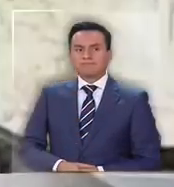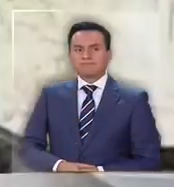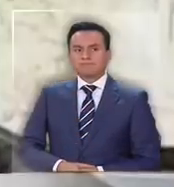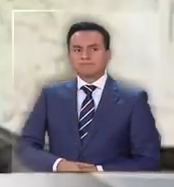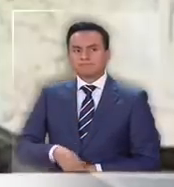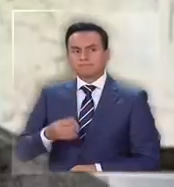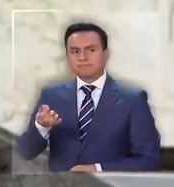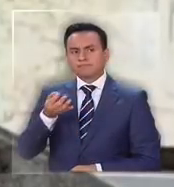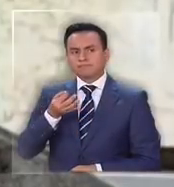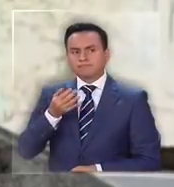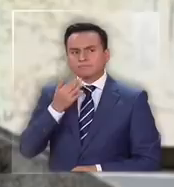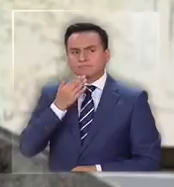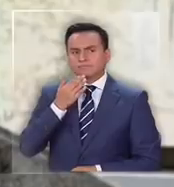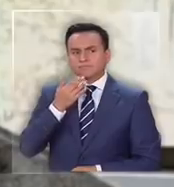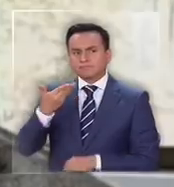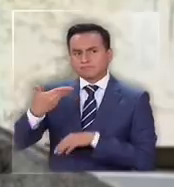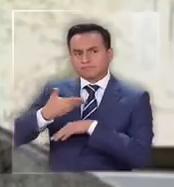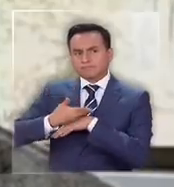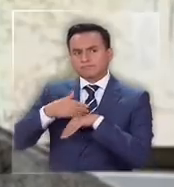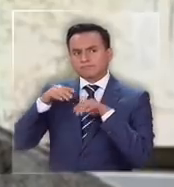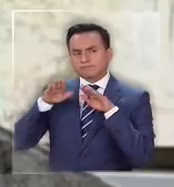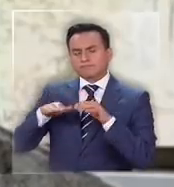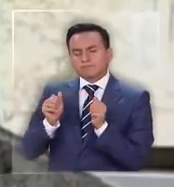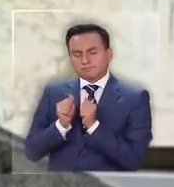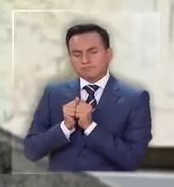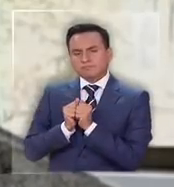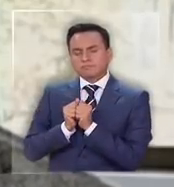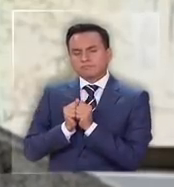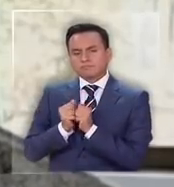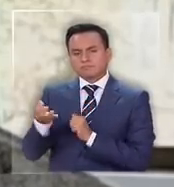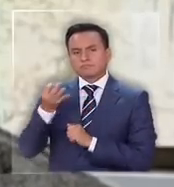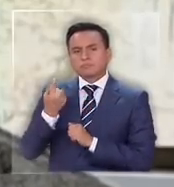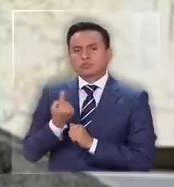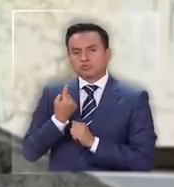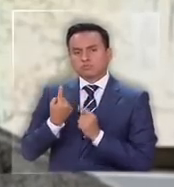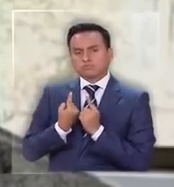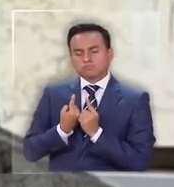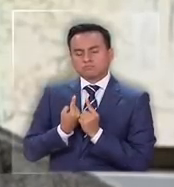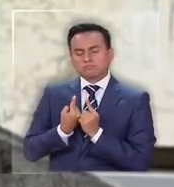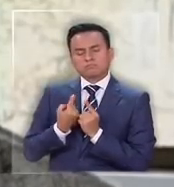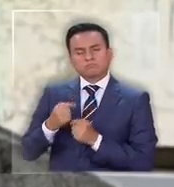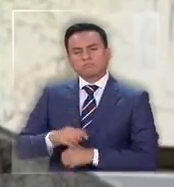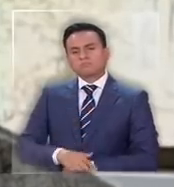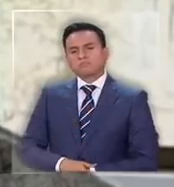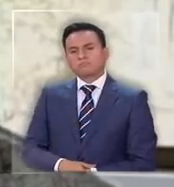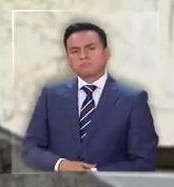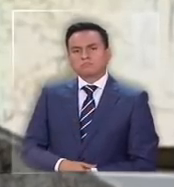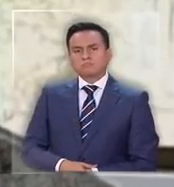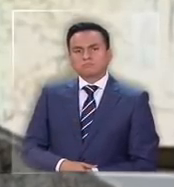Y esa vez me pidió que me quedara con él acompañándolo, solo.